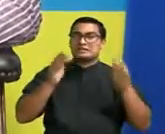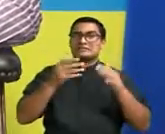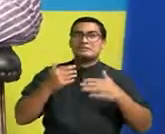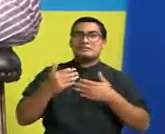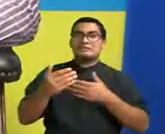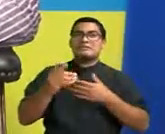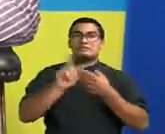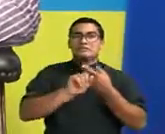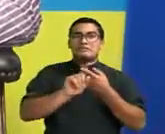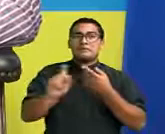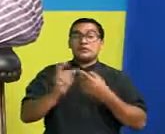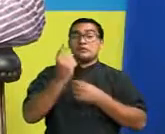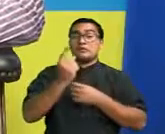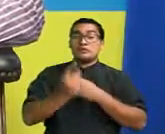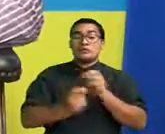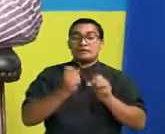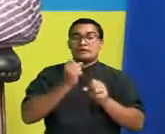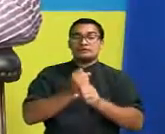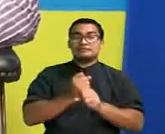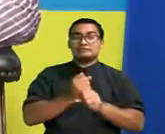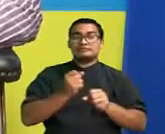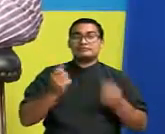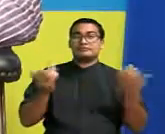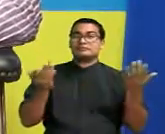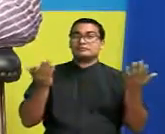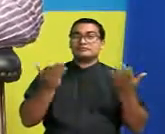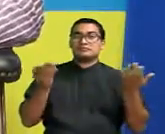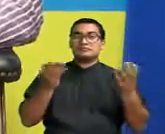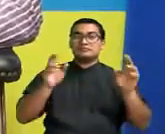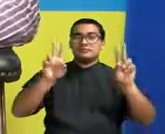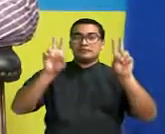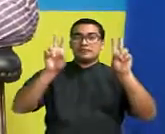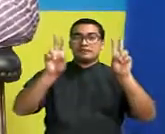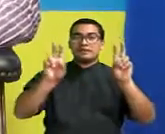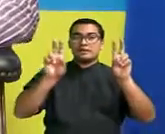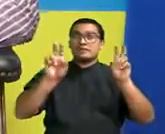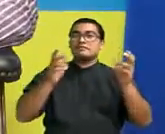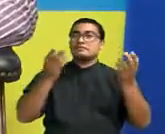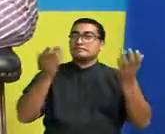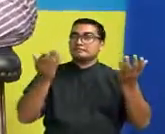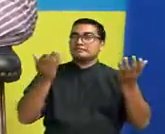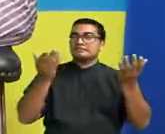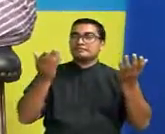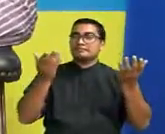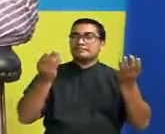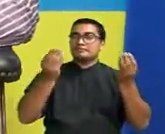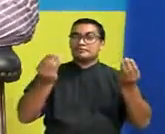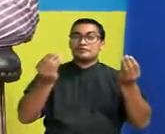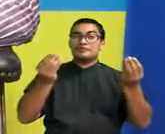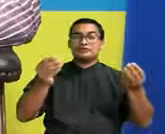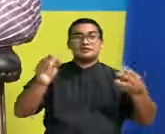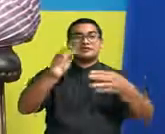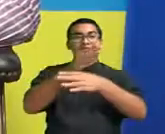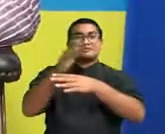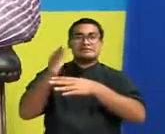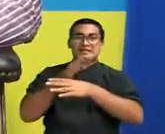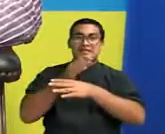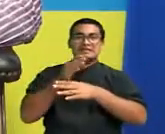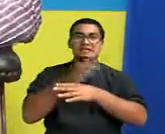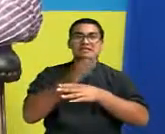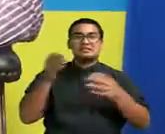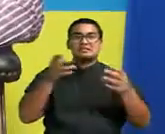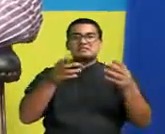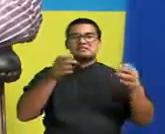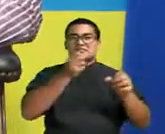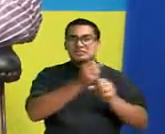mes cumplimos un año de estar al aire, pero este tema no lo hemos abordado, pero es muy frecuente. Y sucede en el entorno